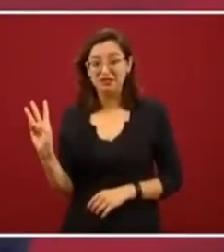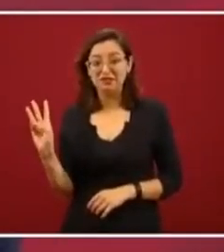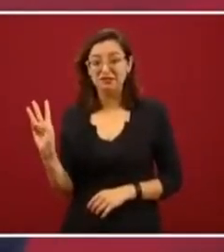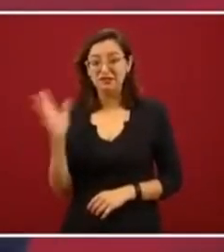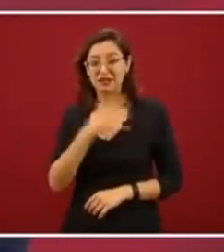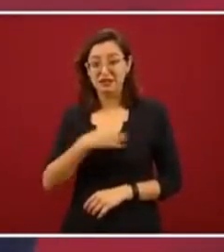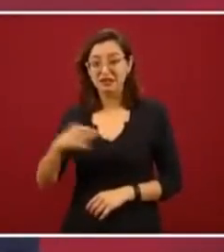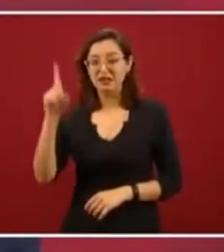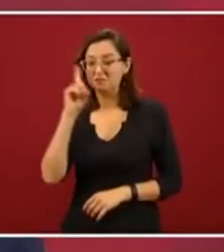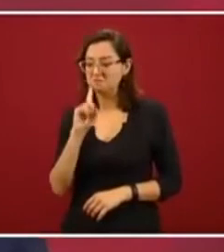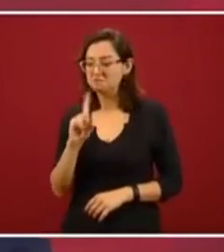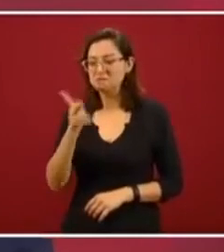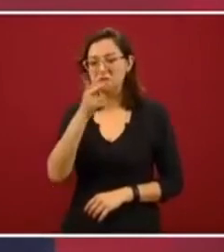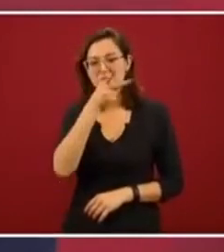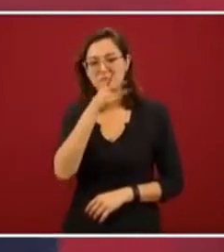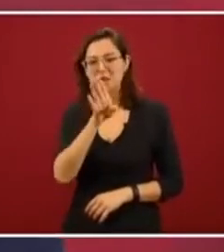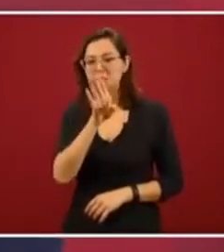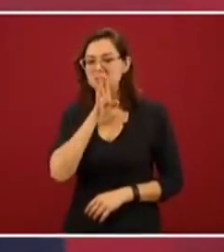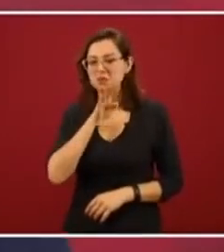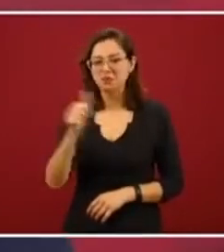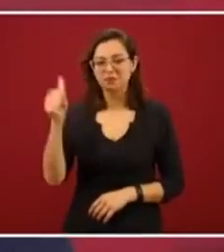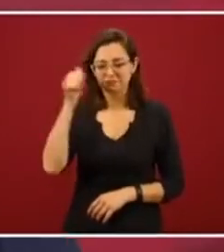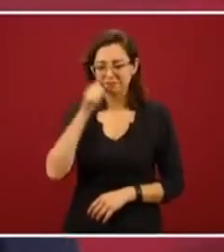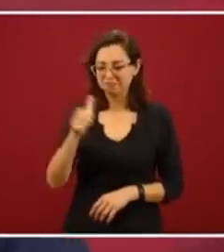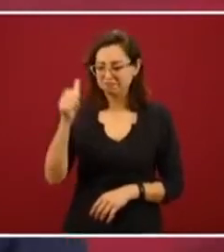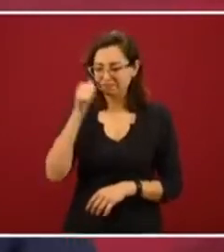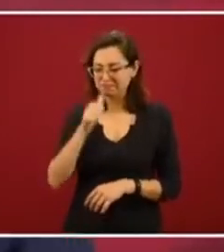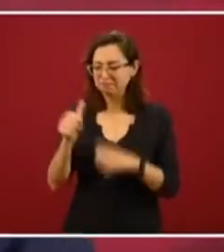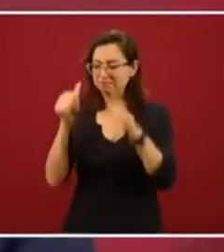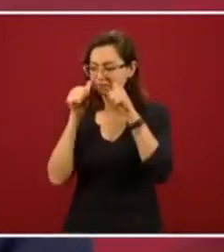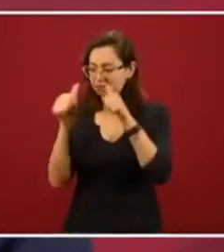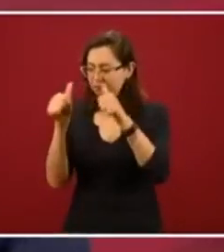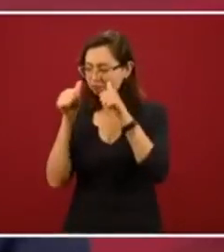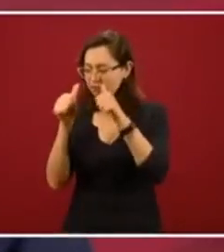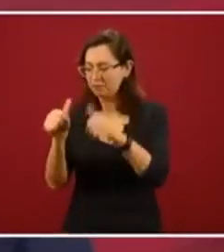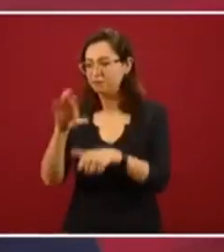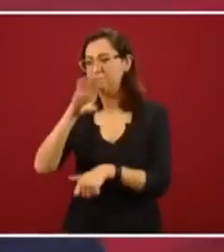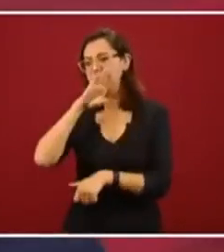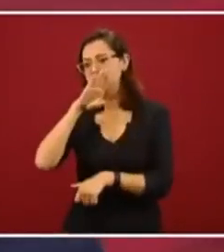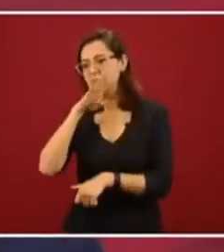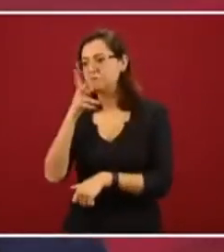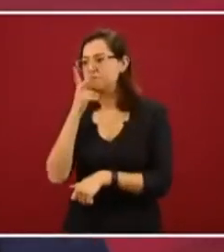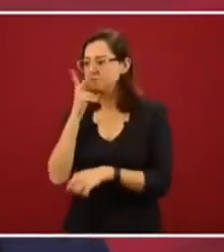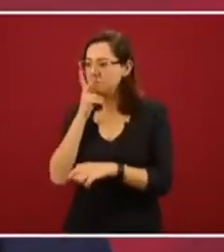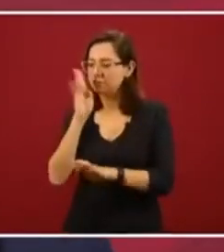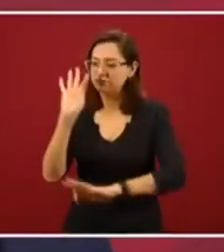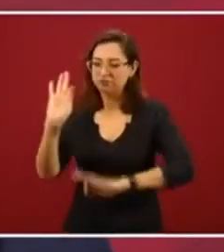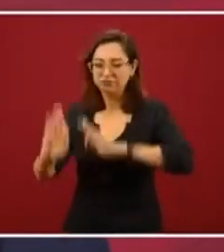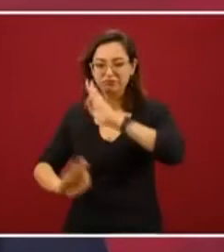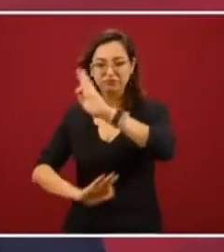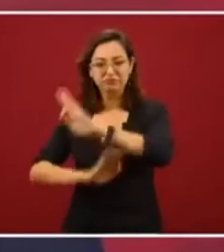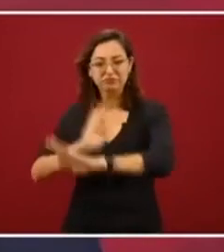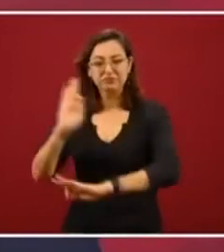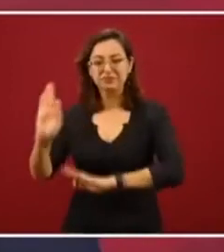están siempre pendientes de sus madres, de sus padres.